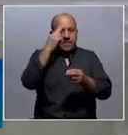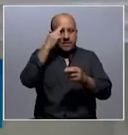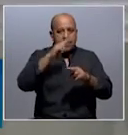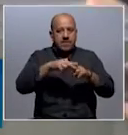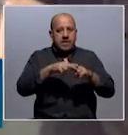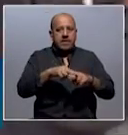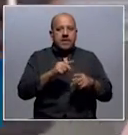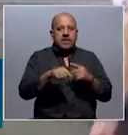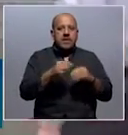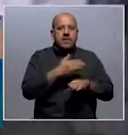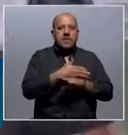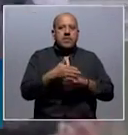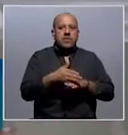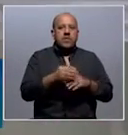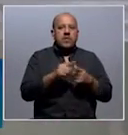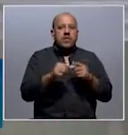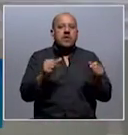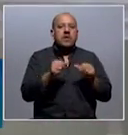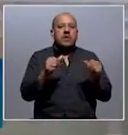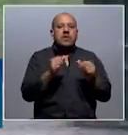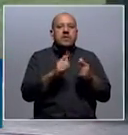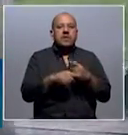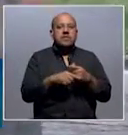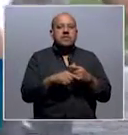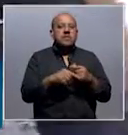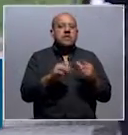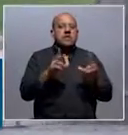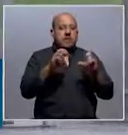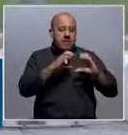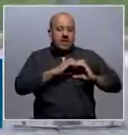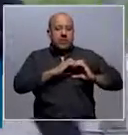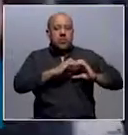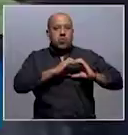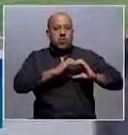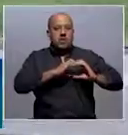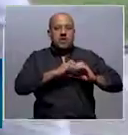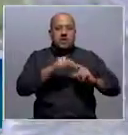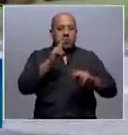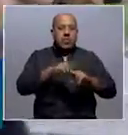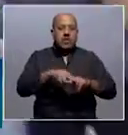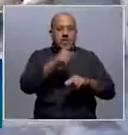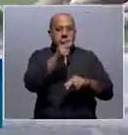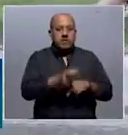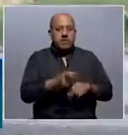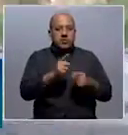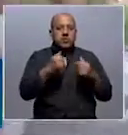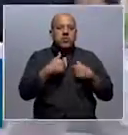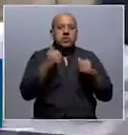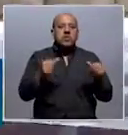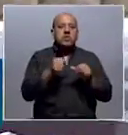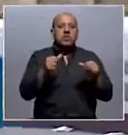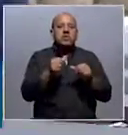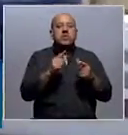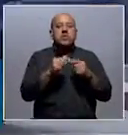luego terminan desarrollan enfermedades cardiovasculares y la muerte del paciente en el fármaco que nosotros estamos desarrollando